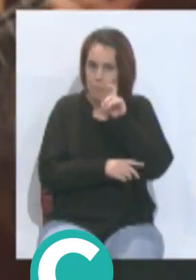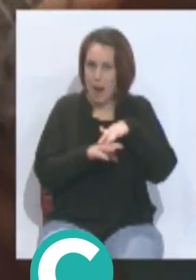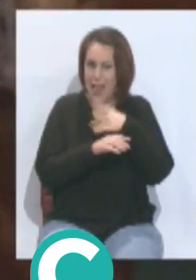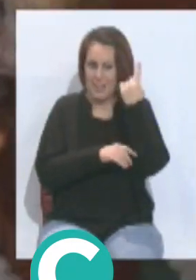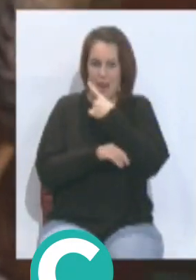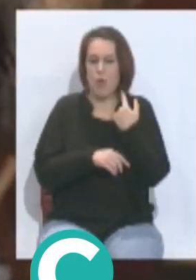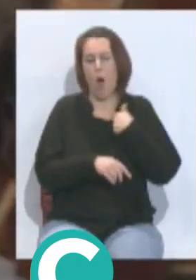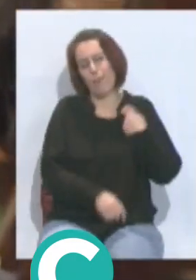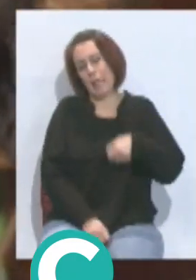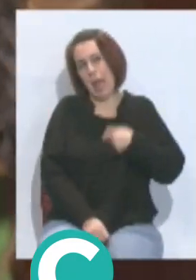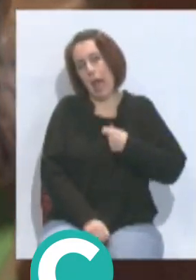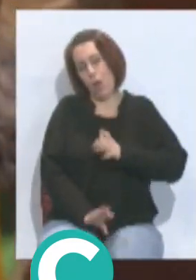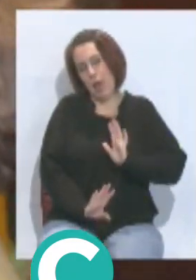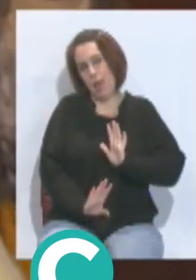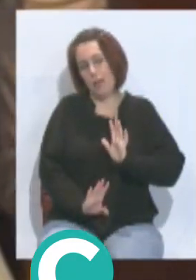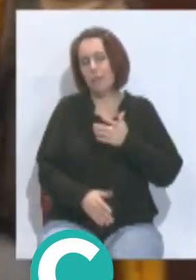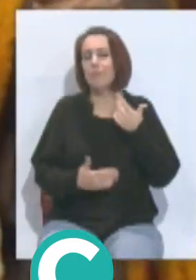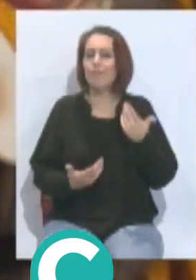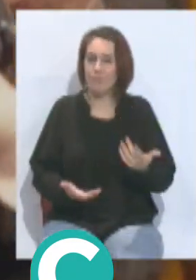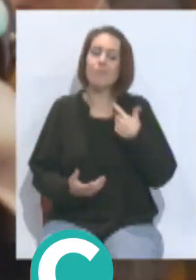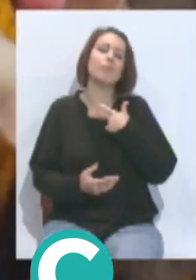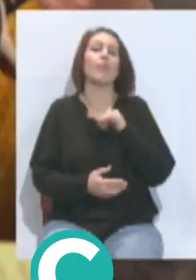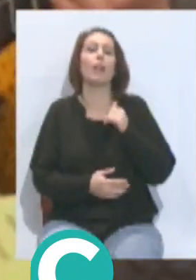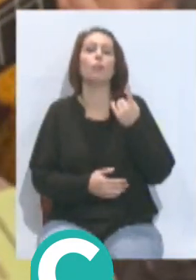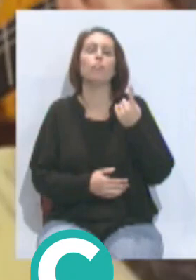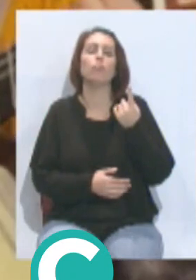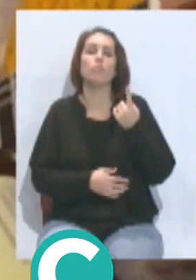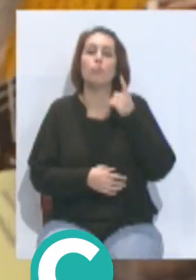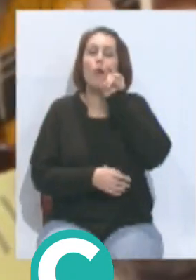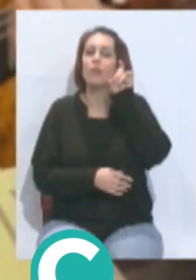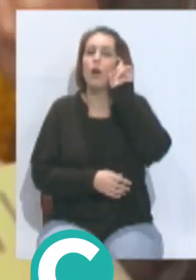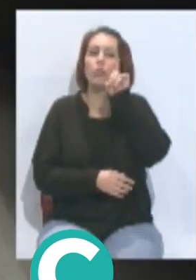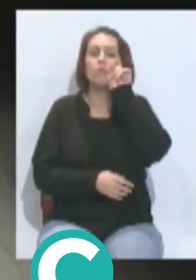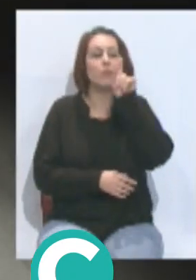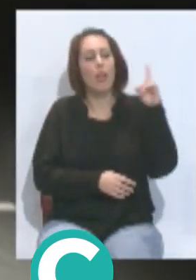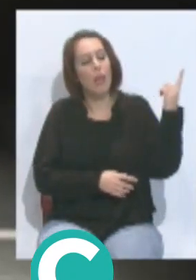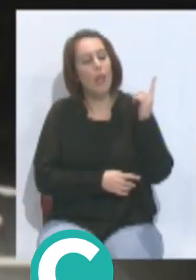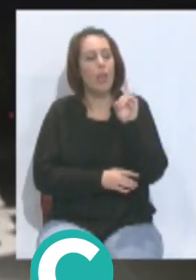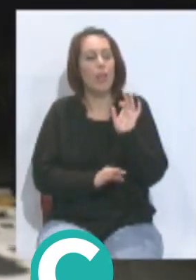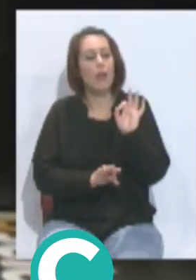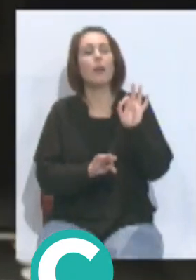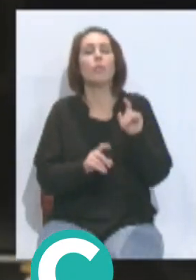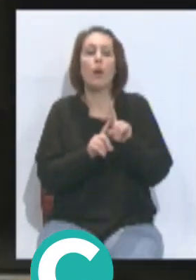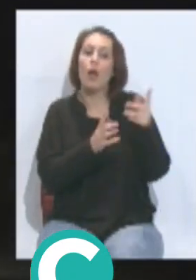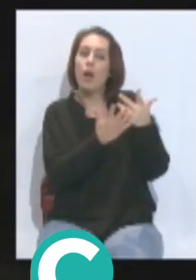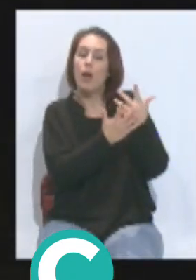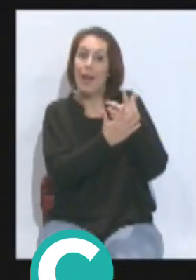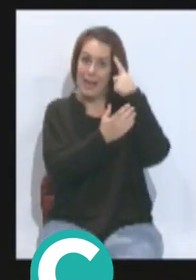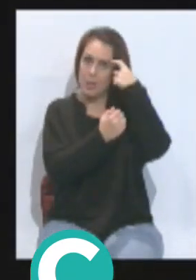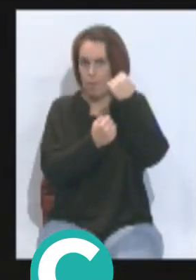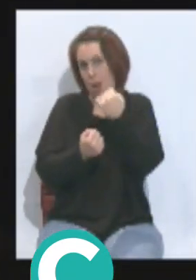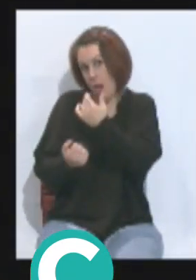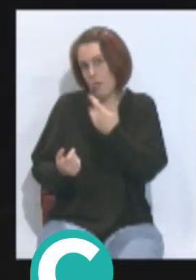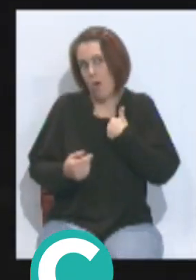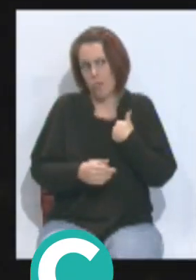que no estuviera yo tan pesado, ¿verdad?, pues que aparecieran unos profes, uh-huh, especiales que nos dieran y que fueran expertos y